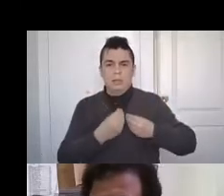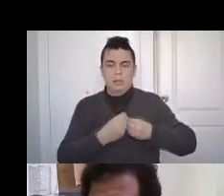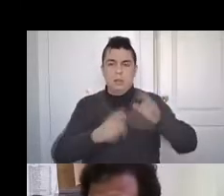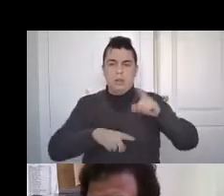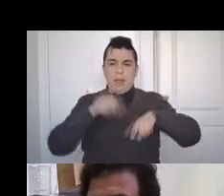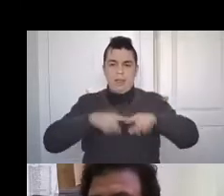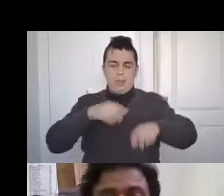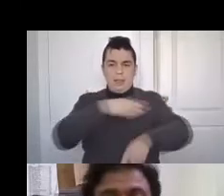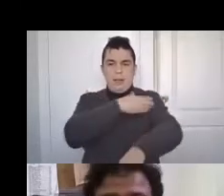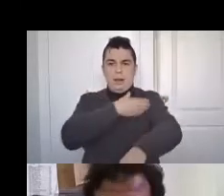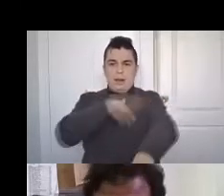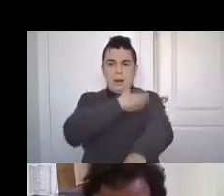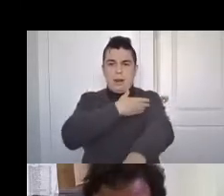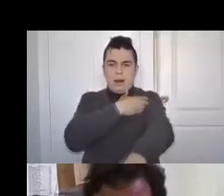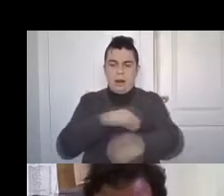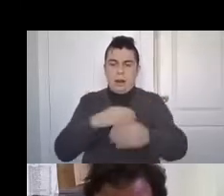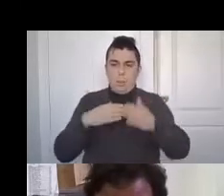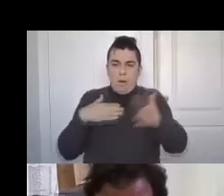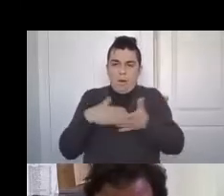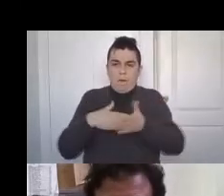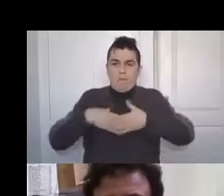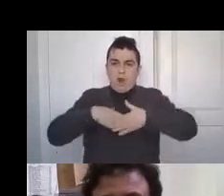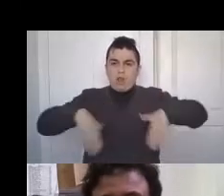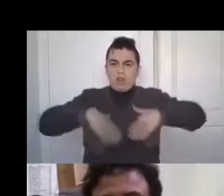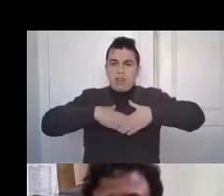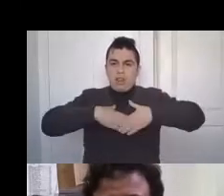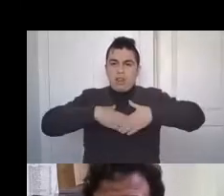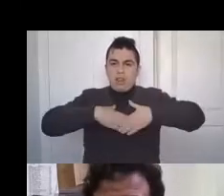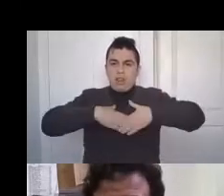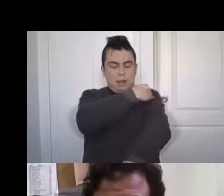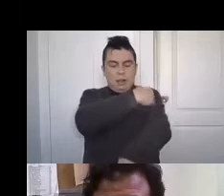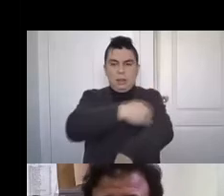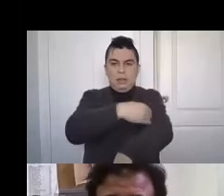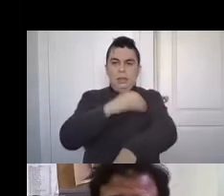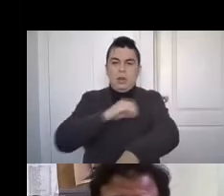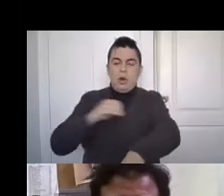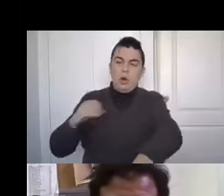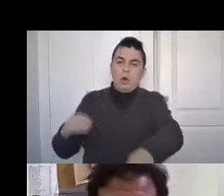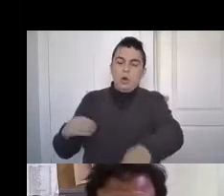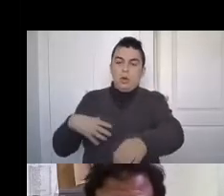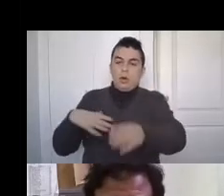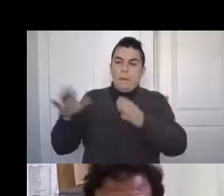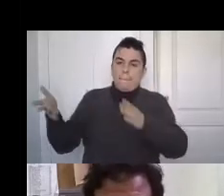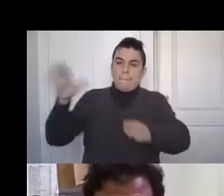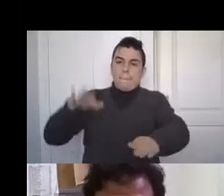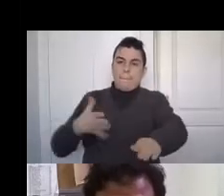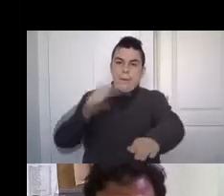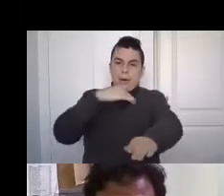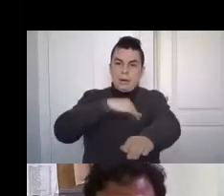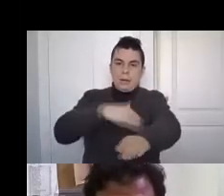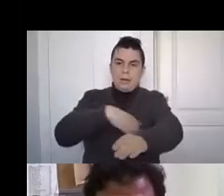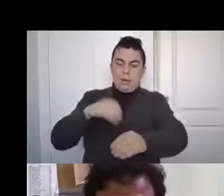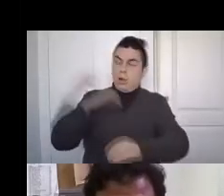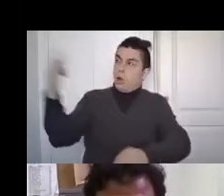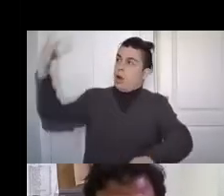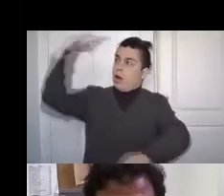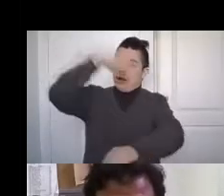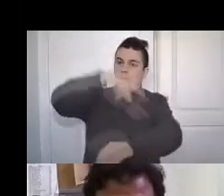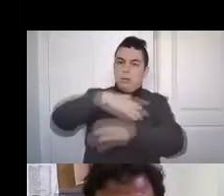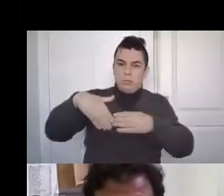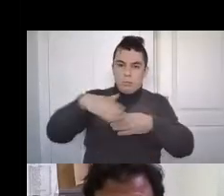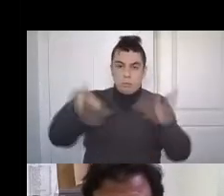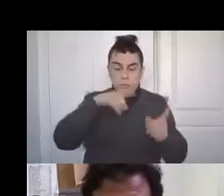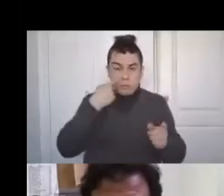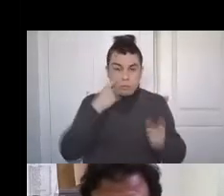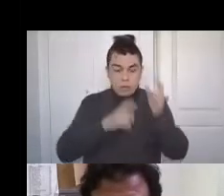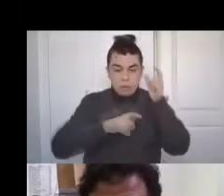terrestre, marítima o aérea. Y estas son las muestras secuenciales de las diferentes semanas epidemiológicas de